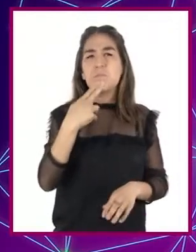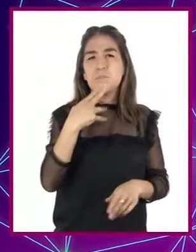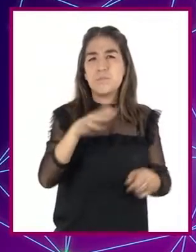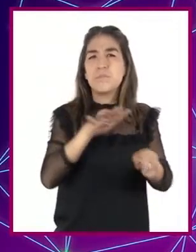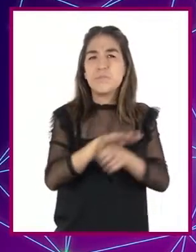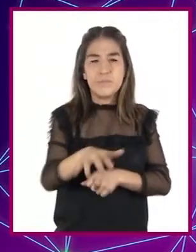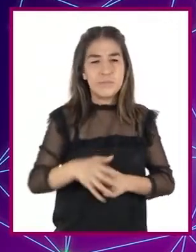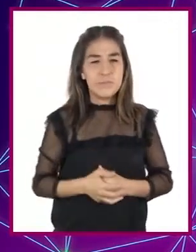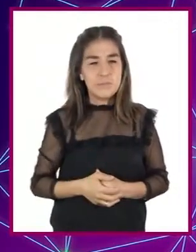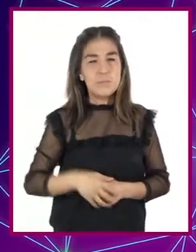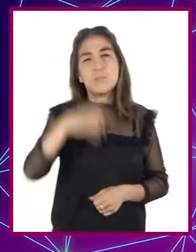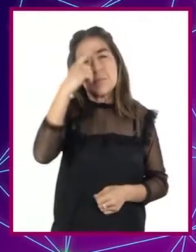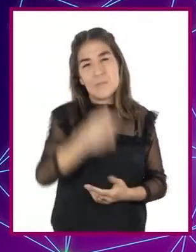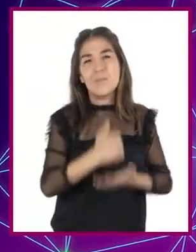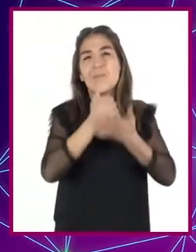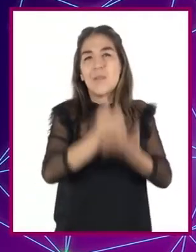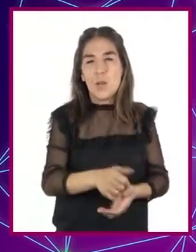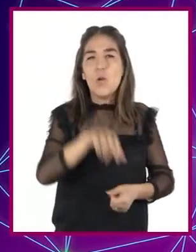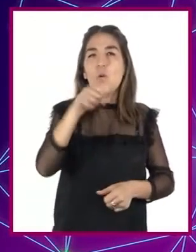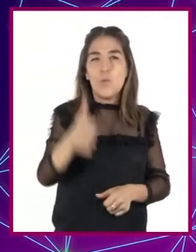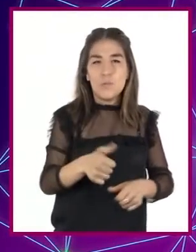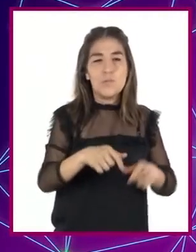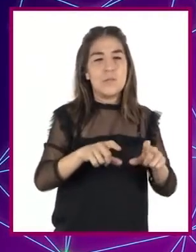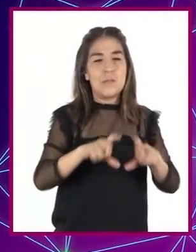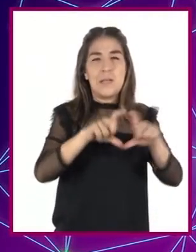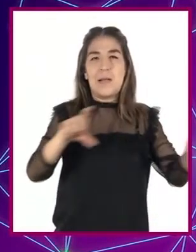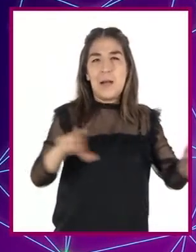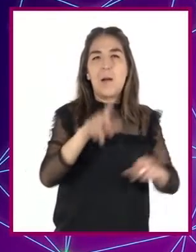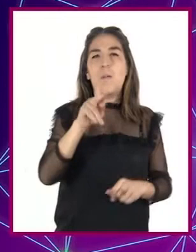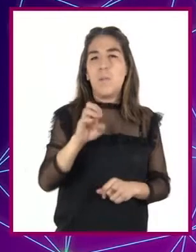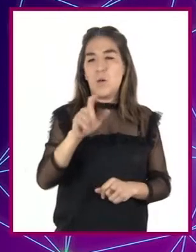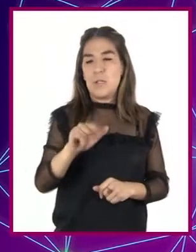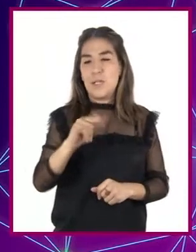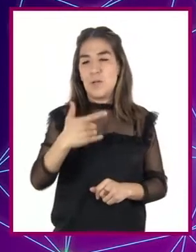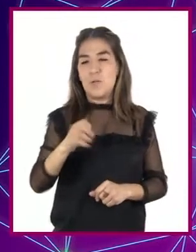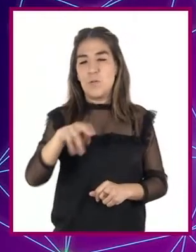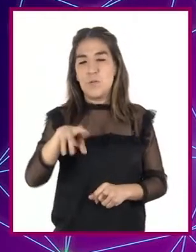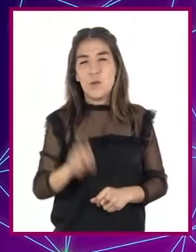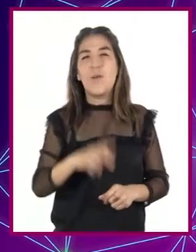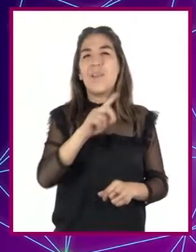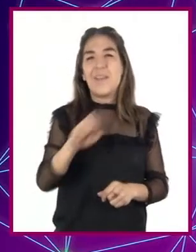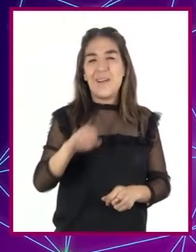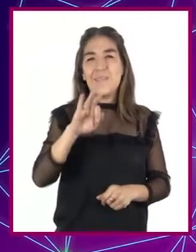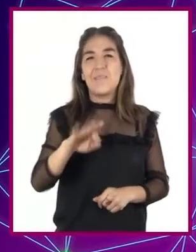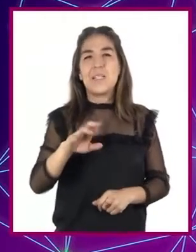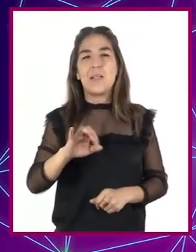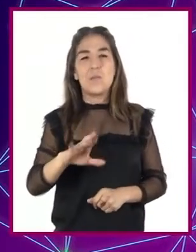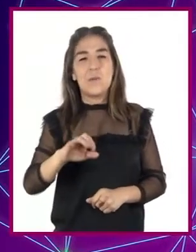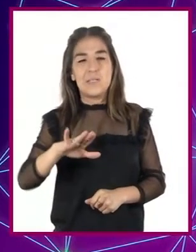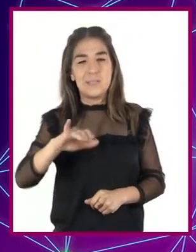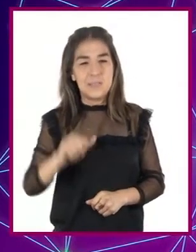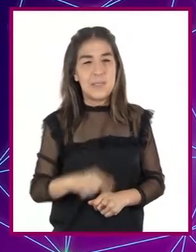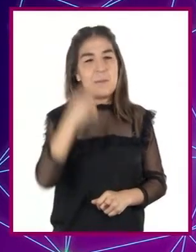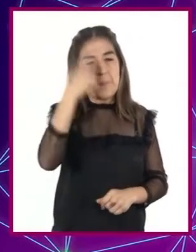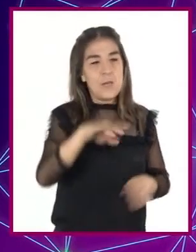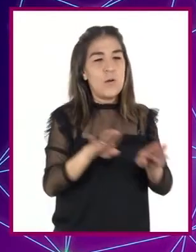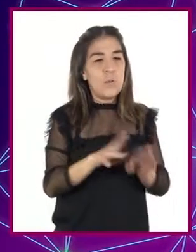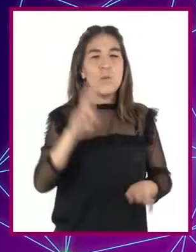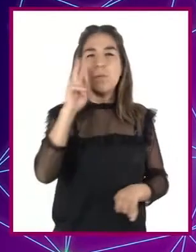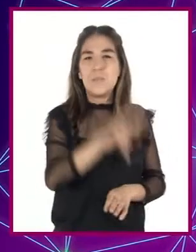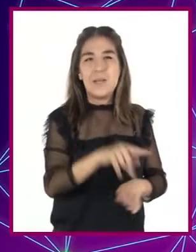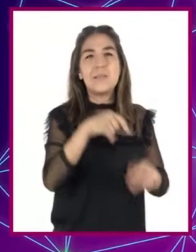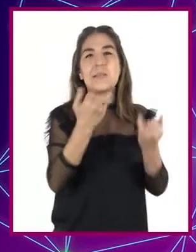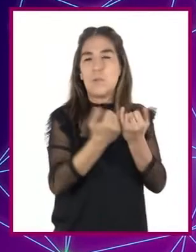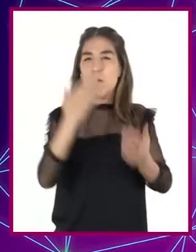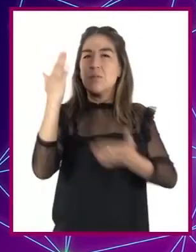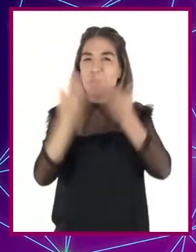es que ayuda a construir otro gráfico, el polígono de frecuencias, que es motivo de estudio de otra sesión.